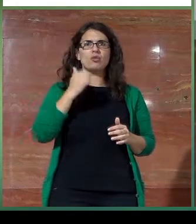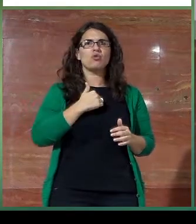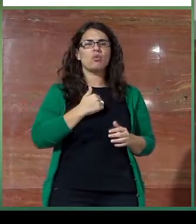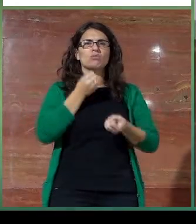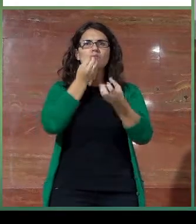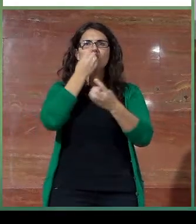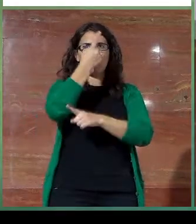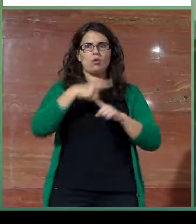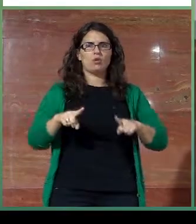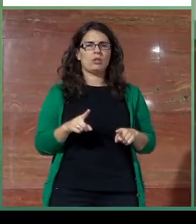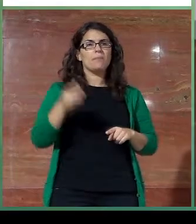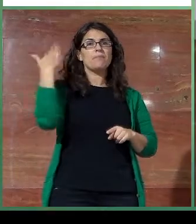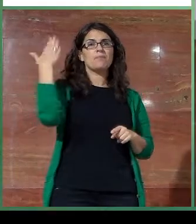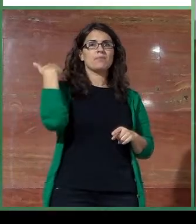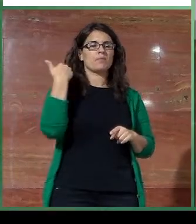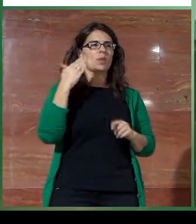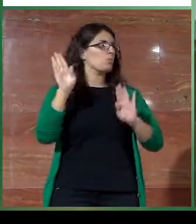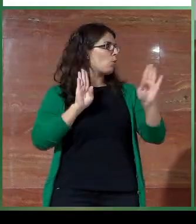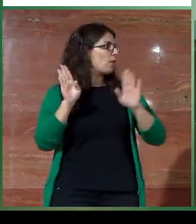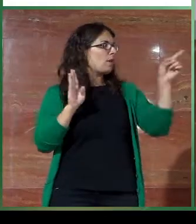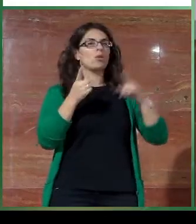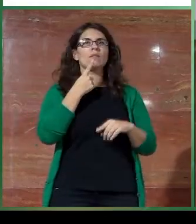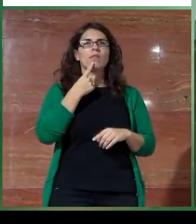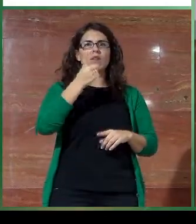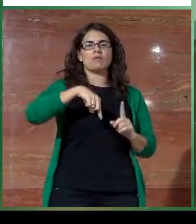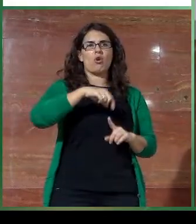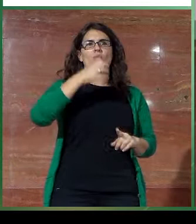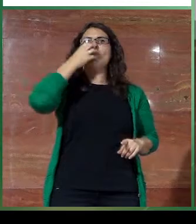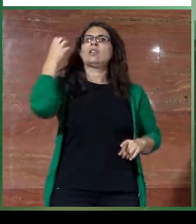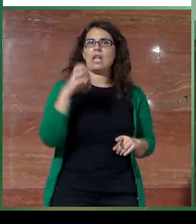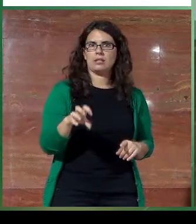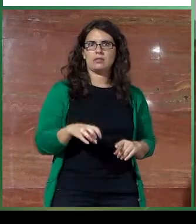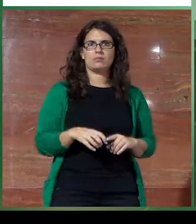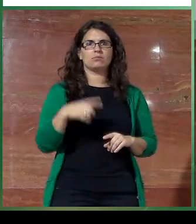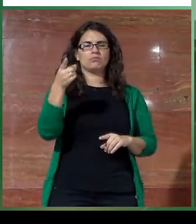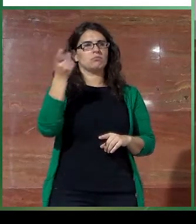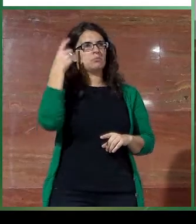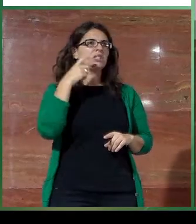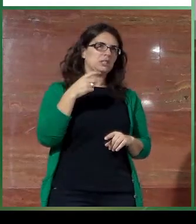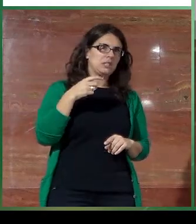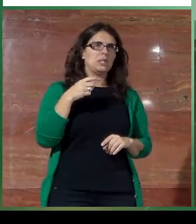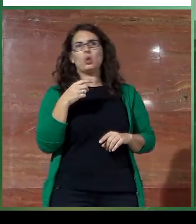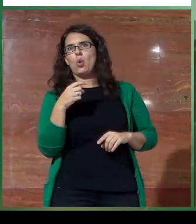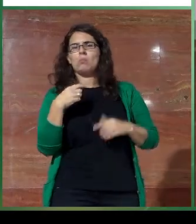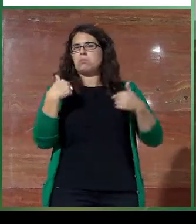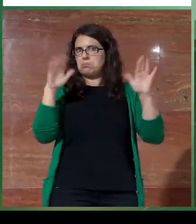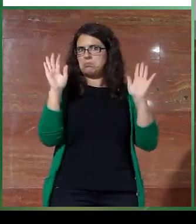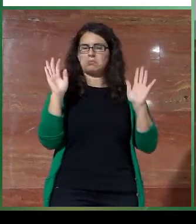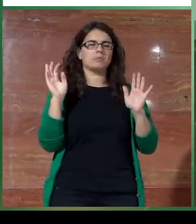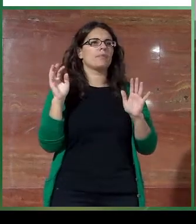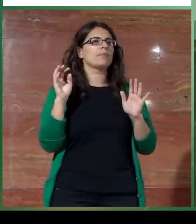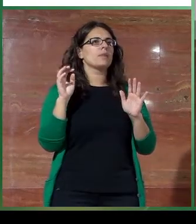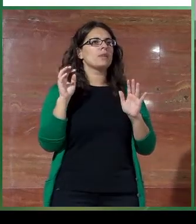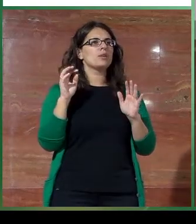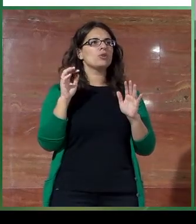una cosa. Antes, cuando decía el moderador, protestáis, bueno, habréis dicho sí o no, lo habréis pensado, lo que sea. Lo